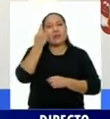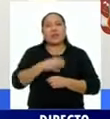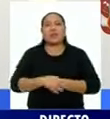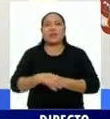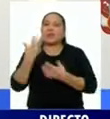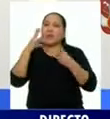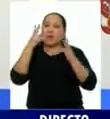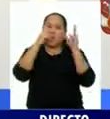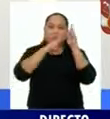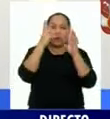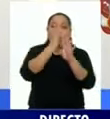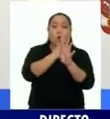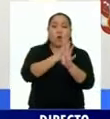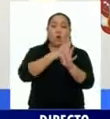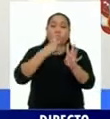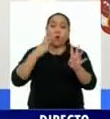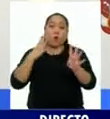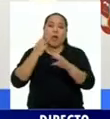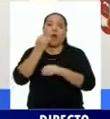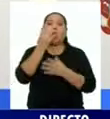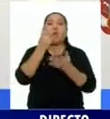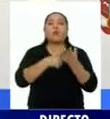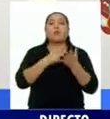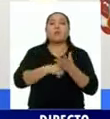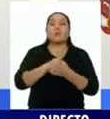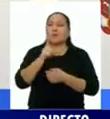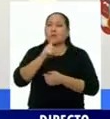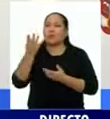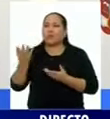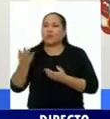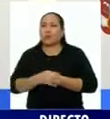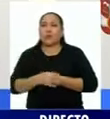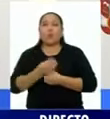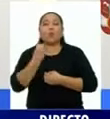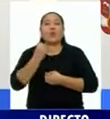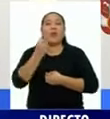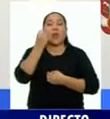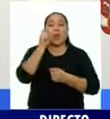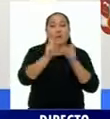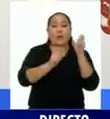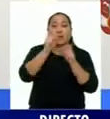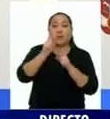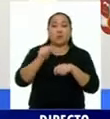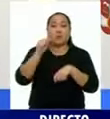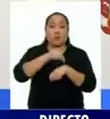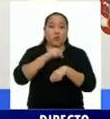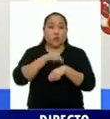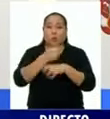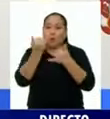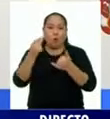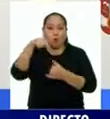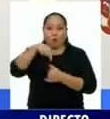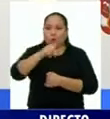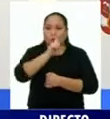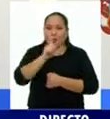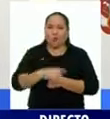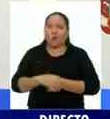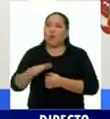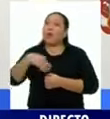Hemos visto colas a veces innecesarias porque personas cuyo turno no era hoy día, sino